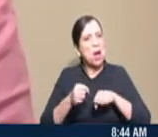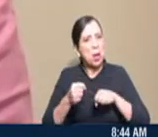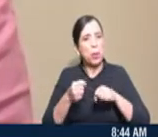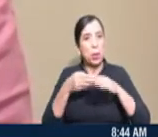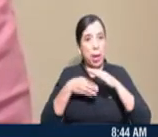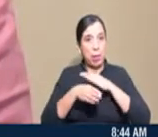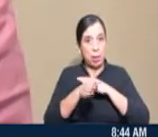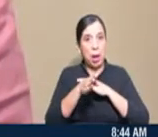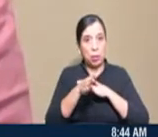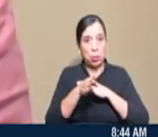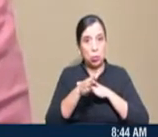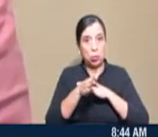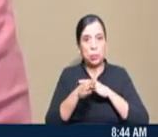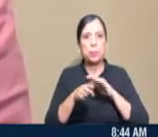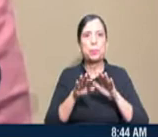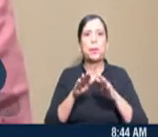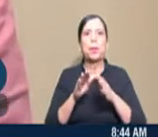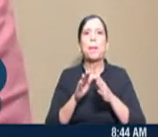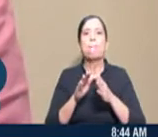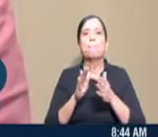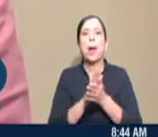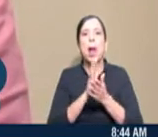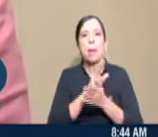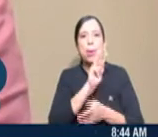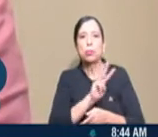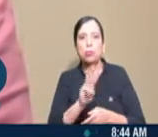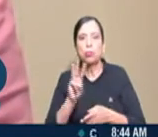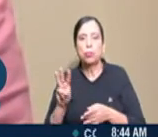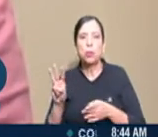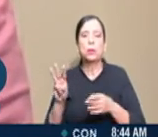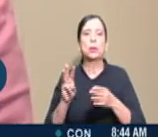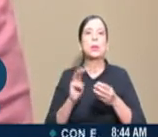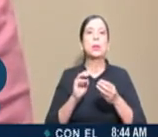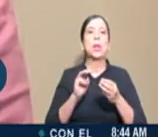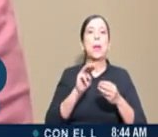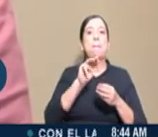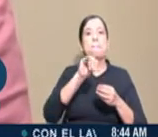a través de la página web del Ministerio de Desarrollo Social, que es